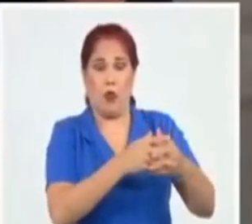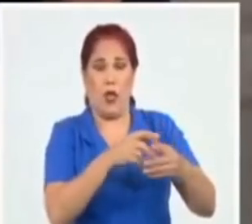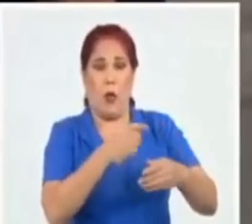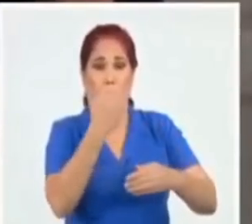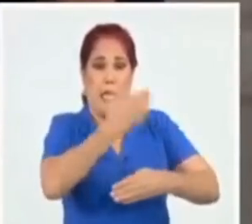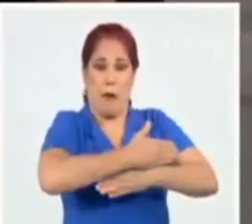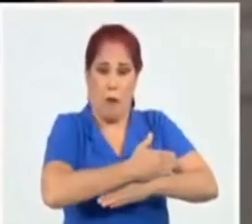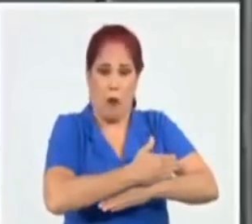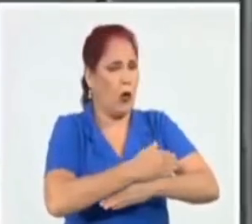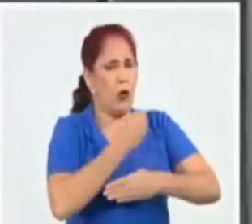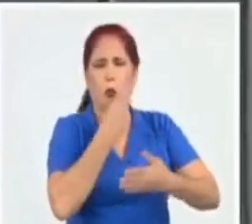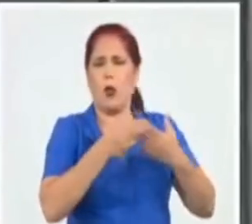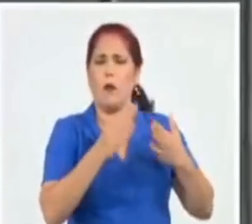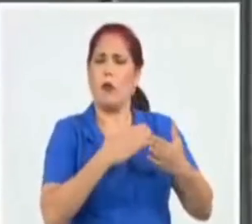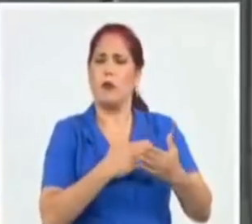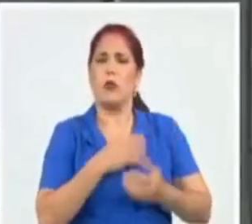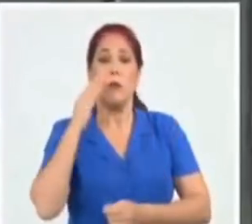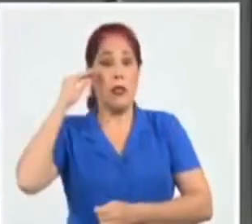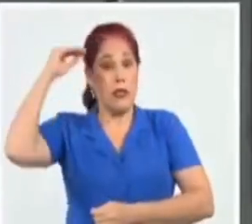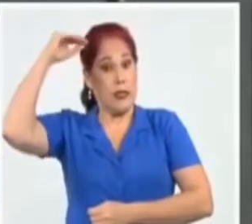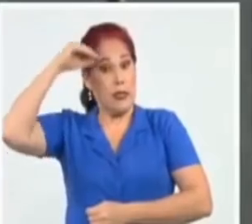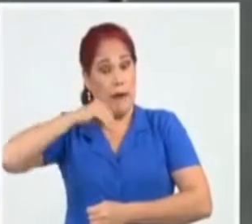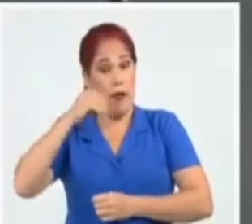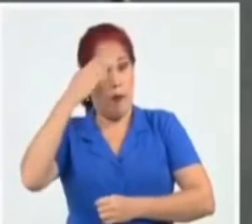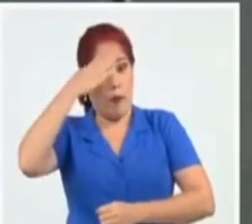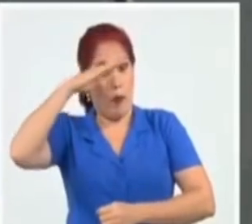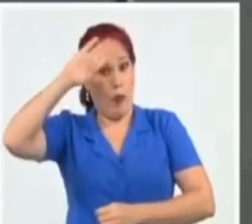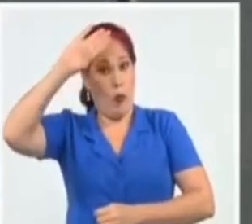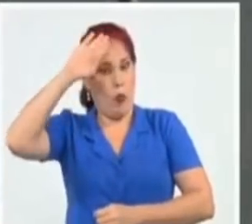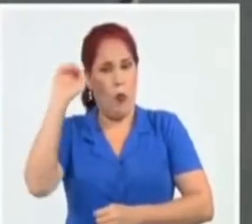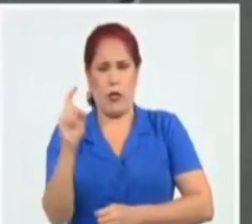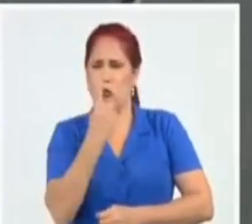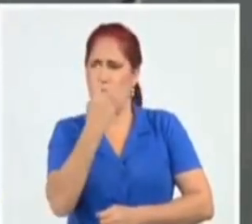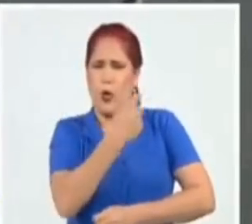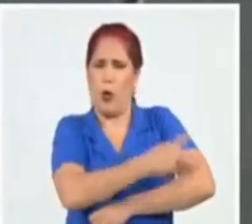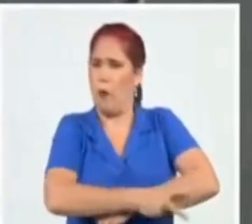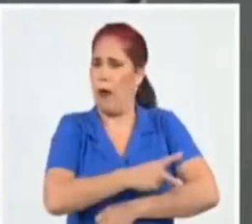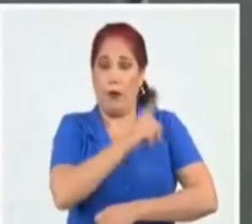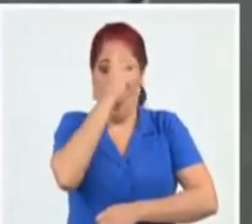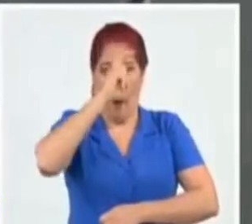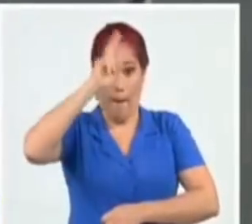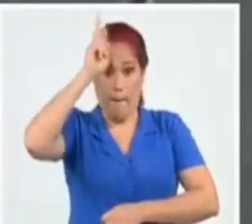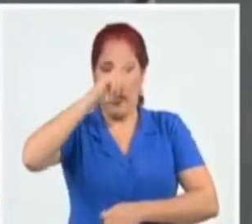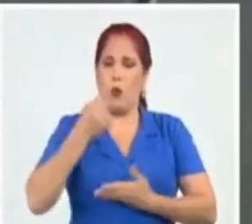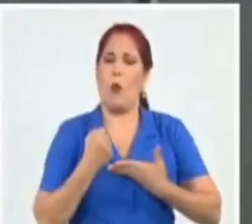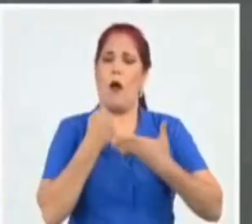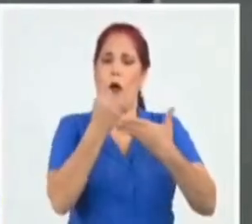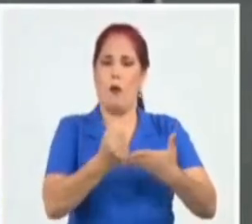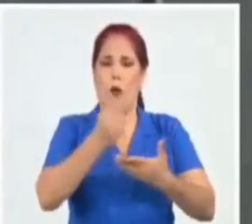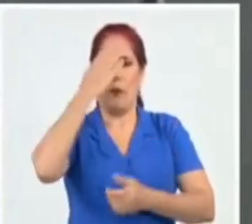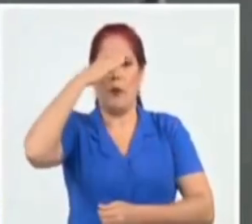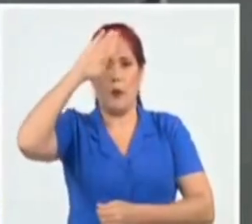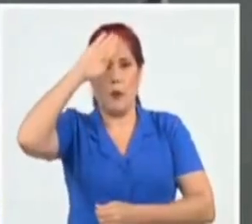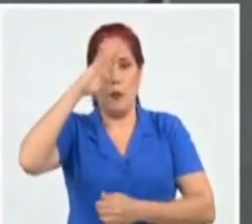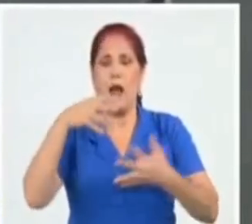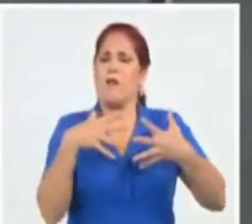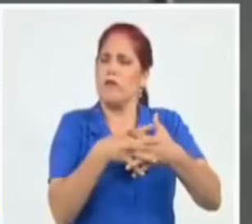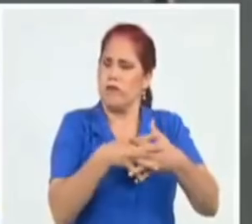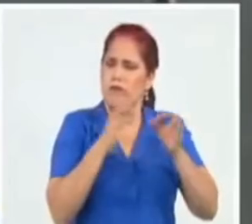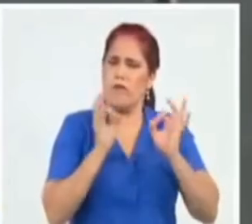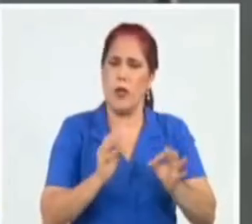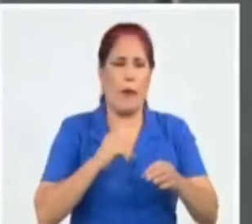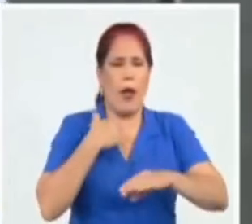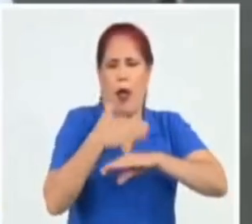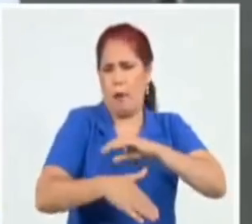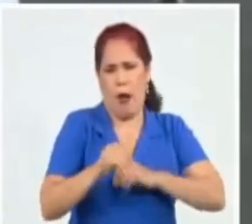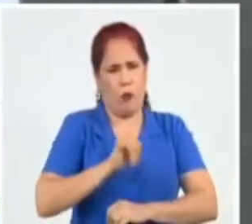Unidos. Estamos conscientes de que Cuba no está sola, que México está con Cuba. Cuba siempre también